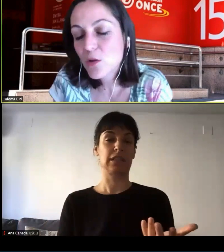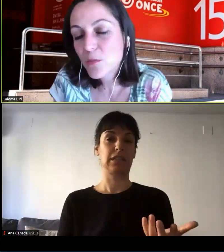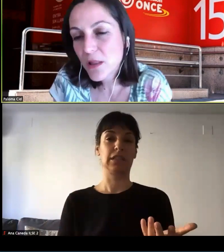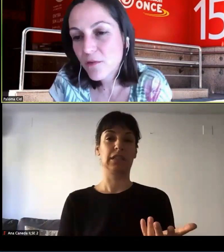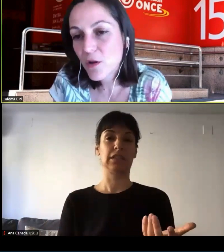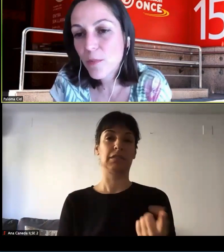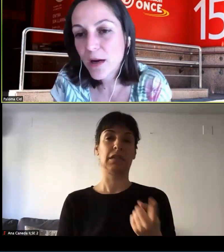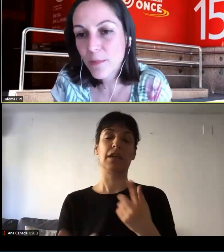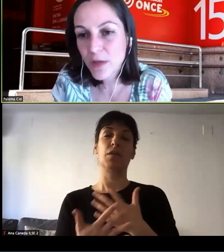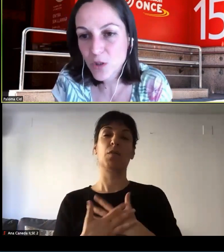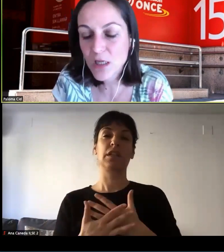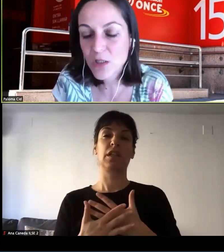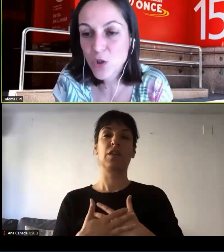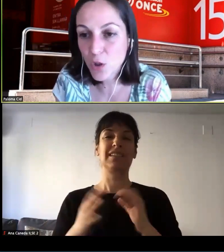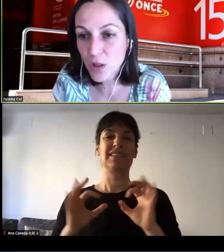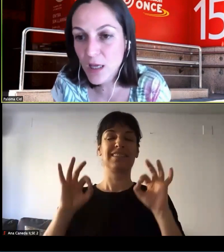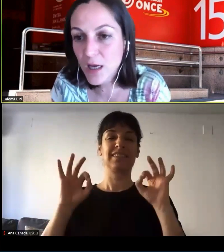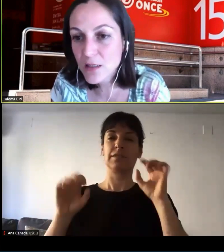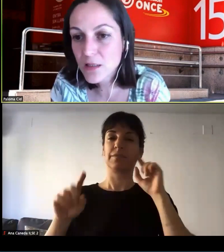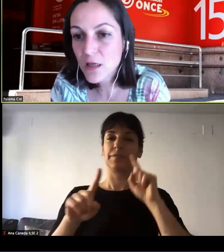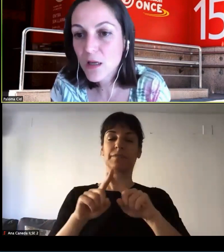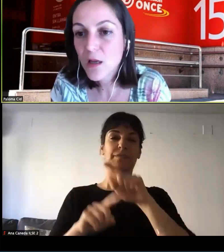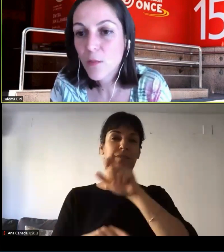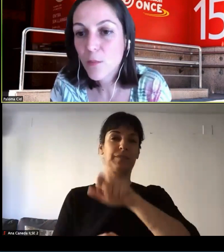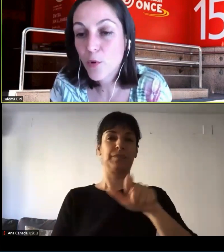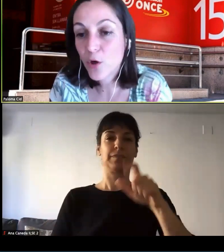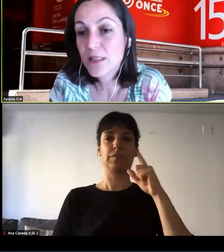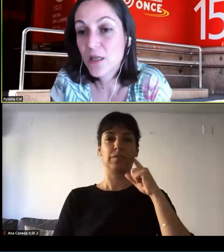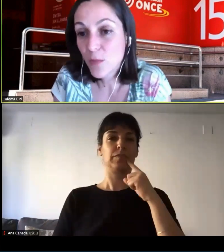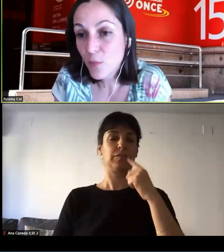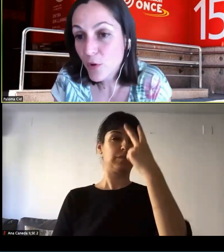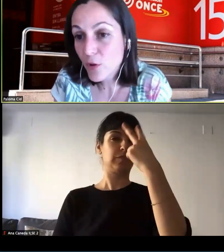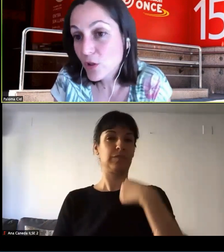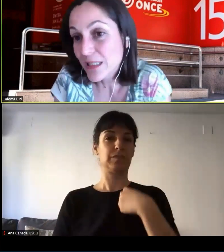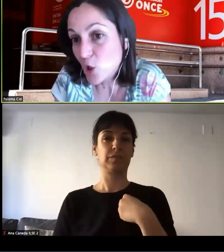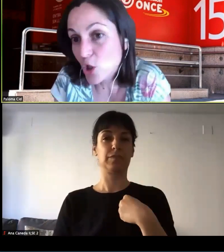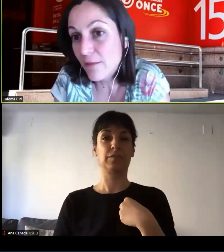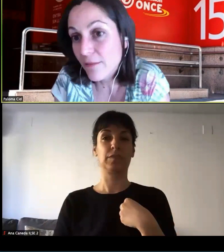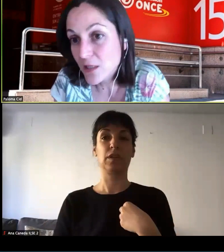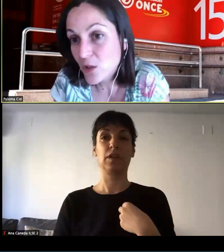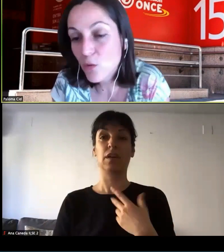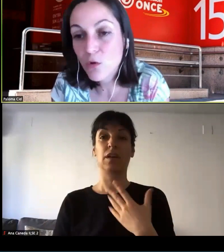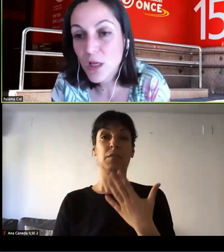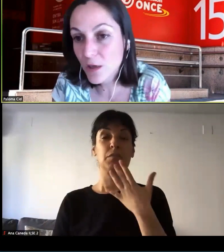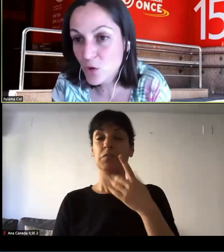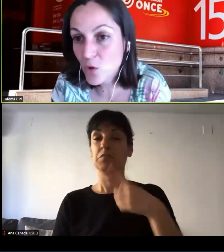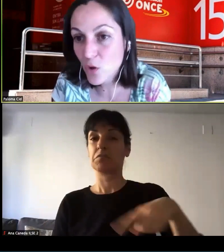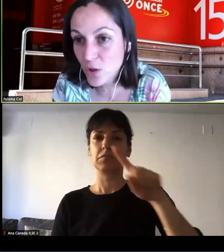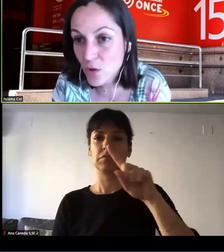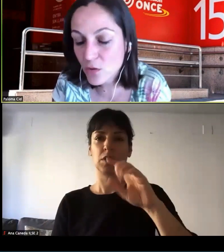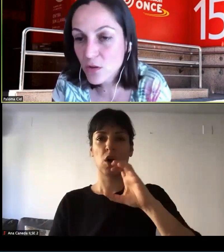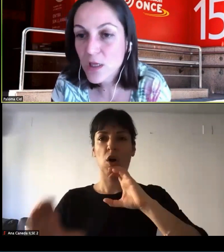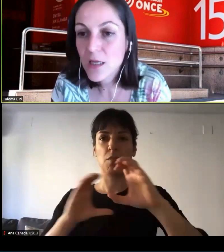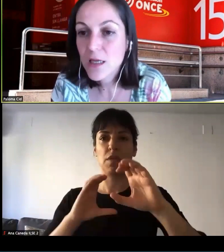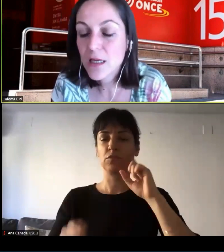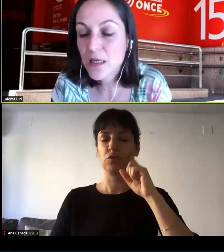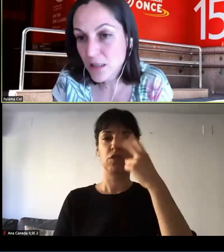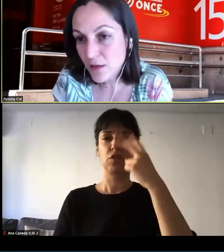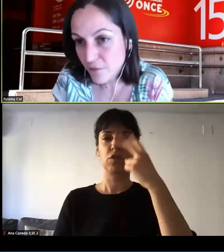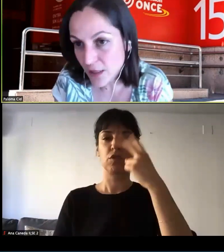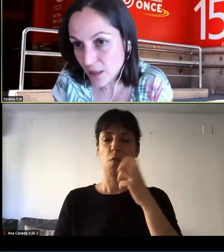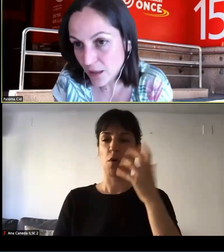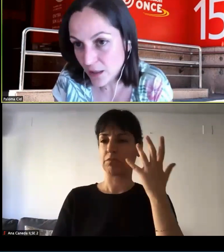voluntariado específico para personas sordociegas, porque si no sabéis comunicaros con ellos,